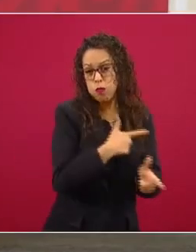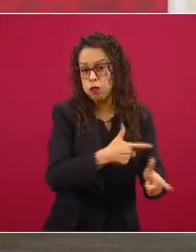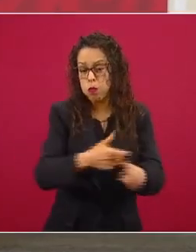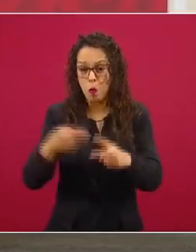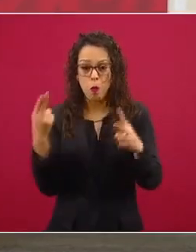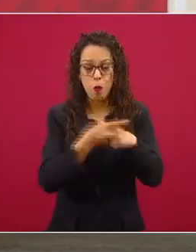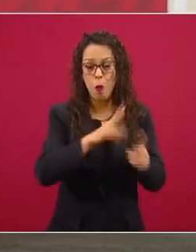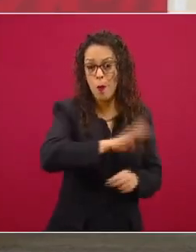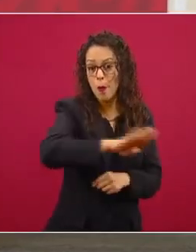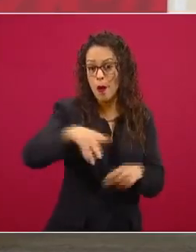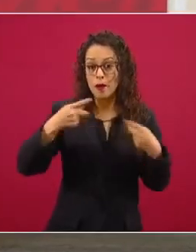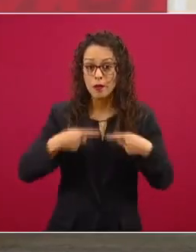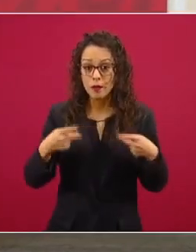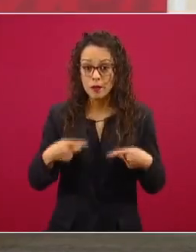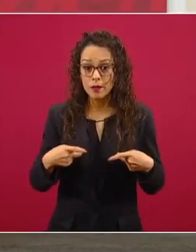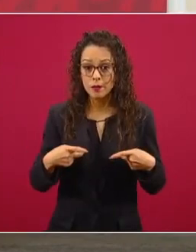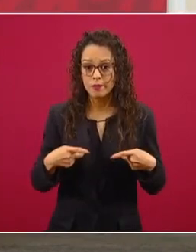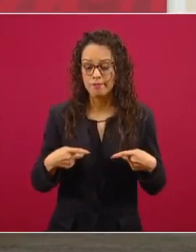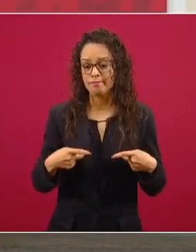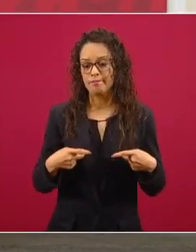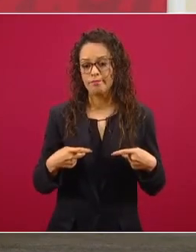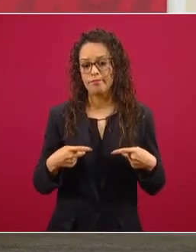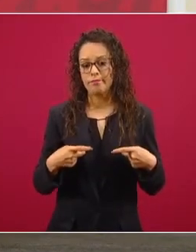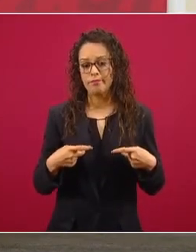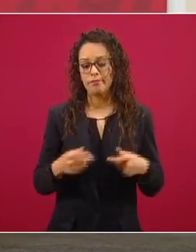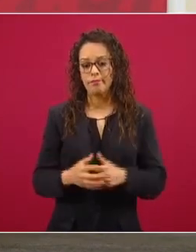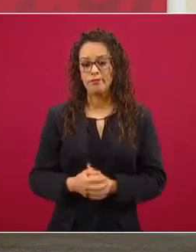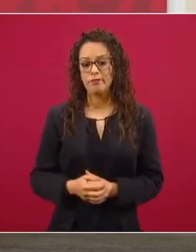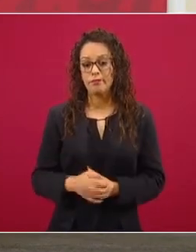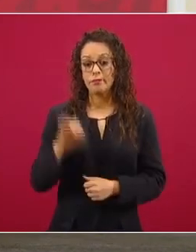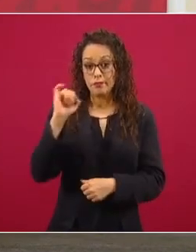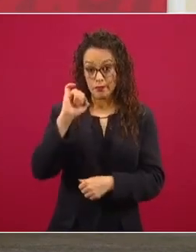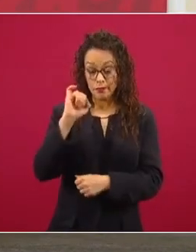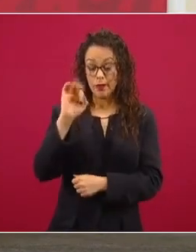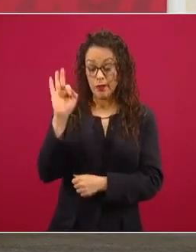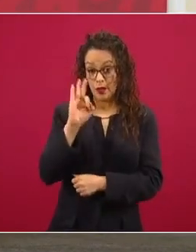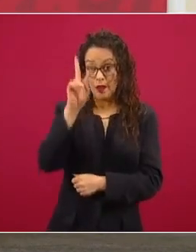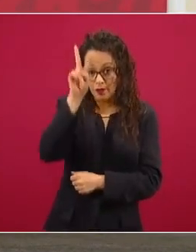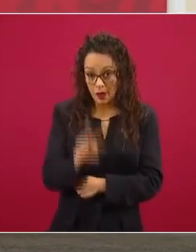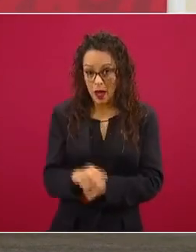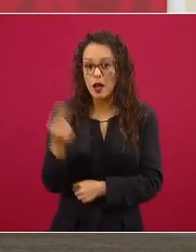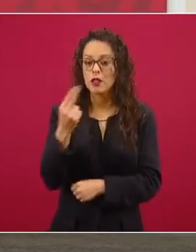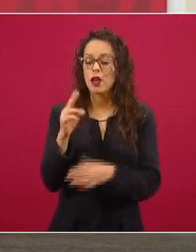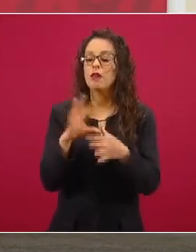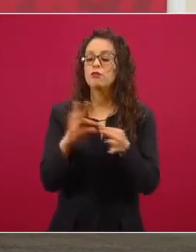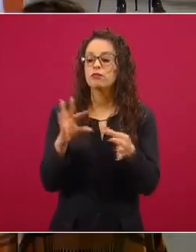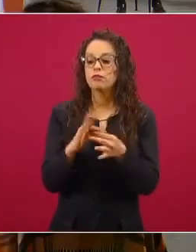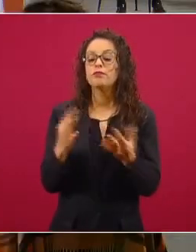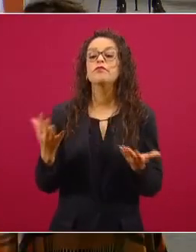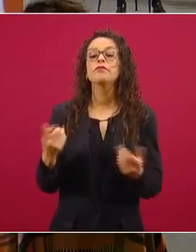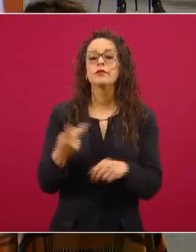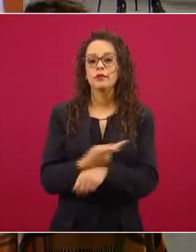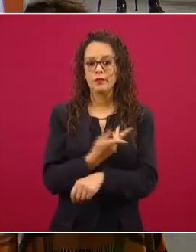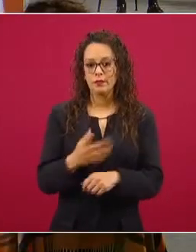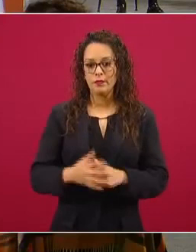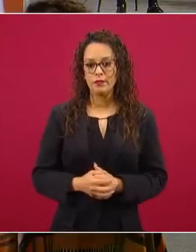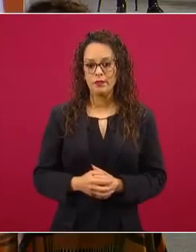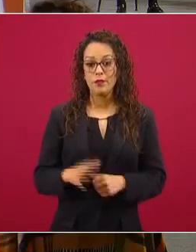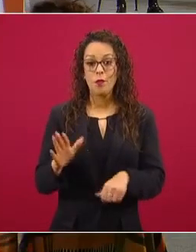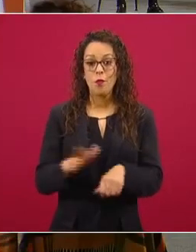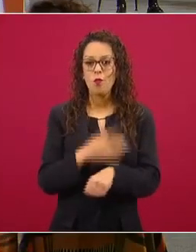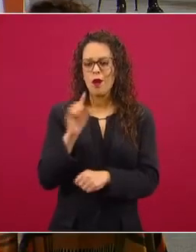Hay que aclarar dicha acción en caso de ser verdad, porque acaban de declarar